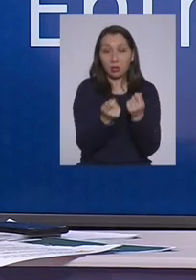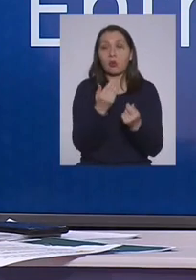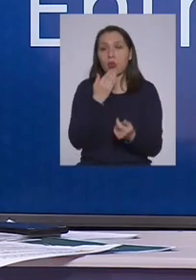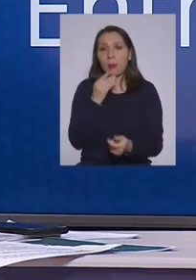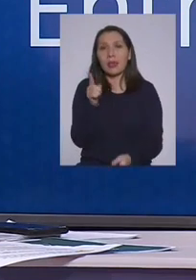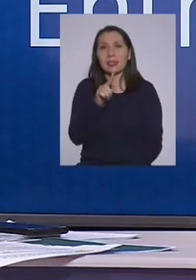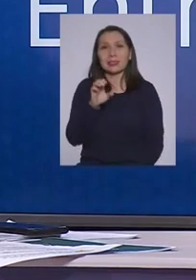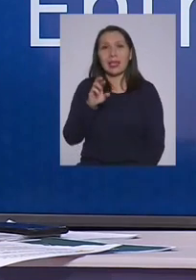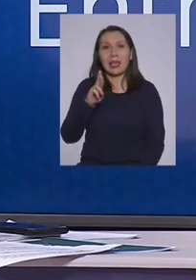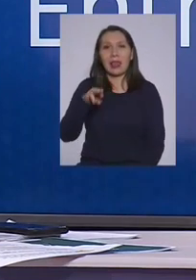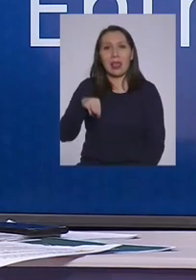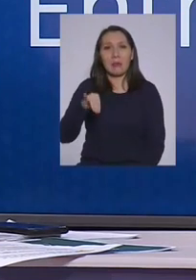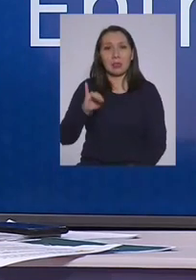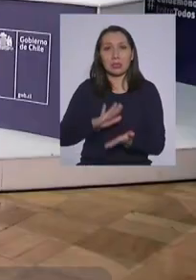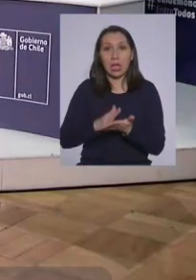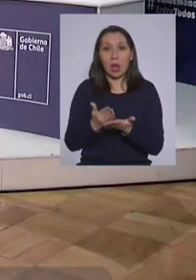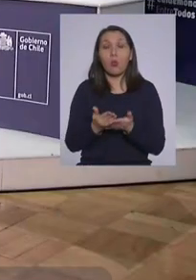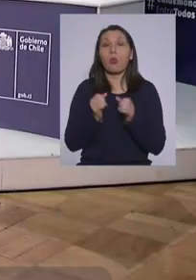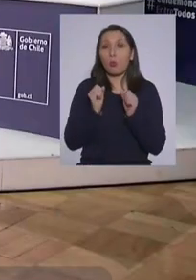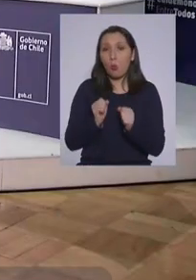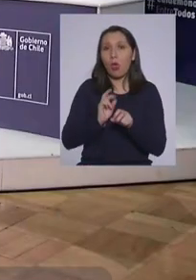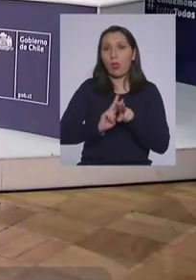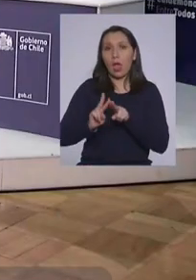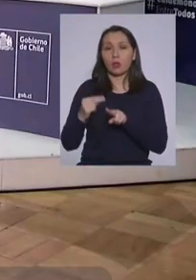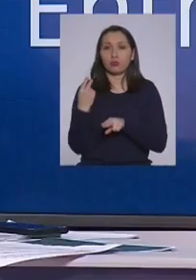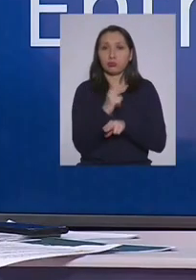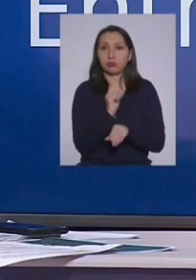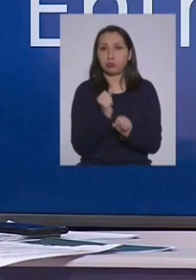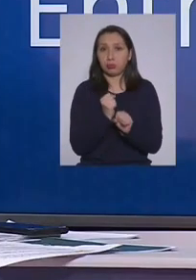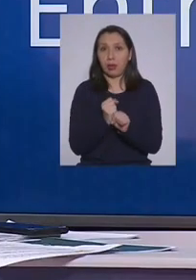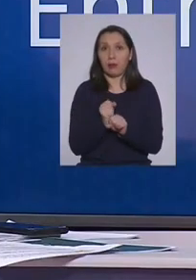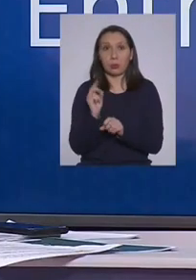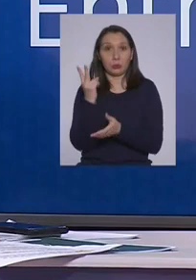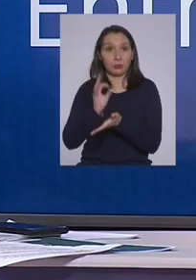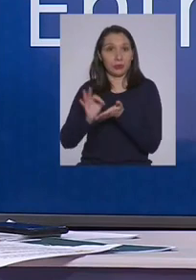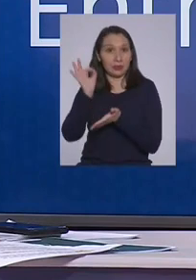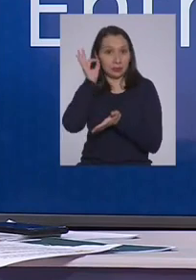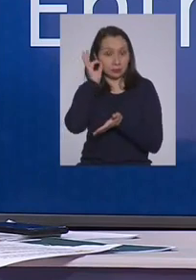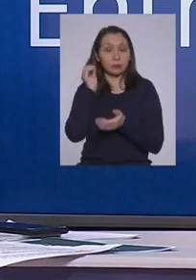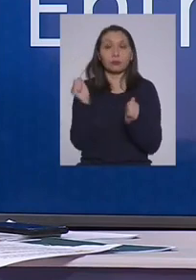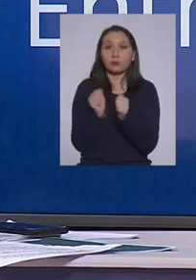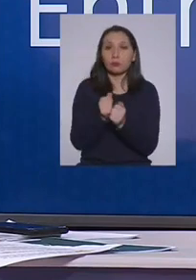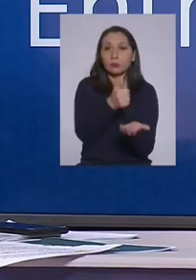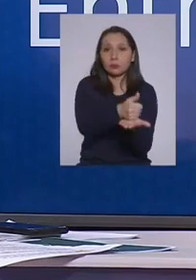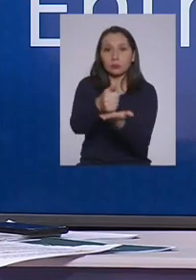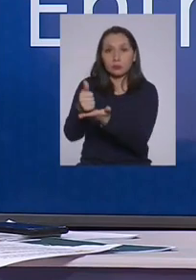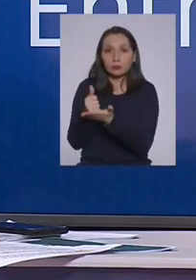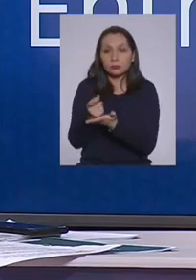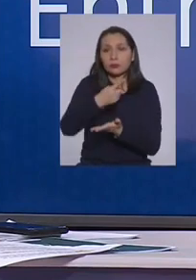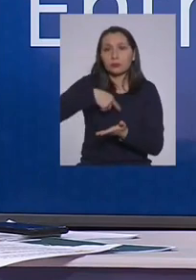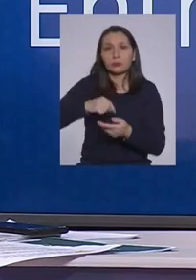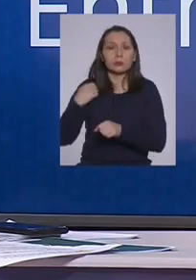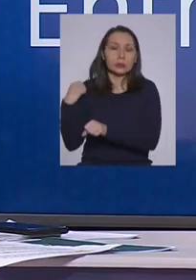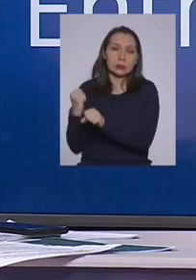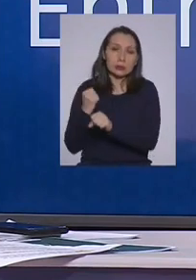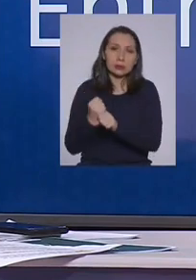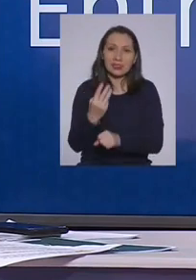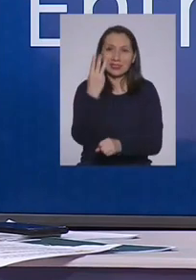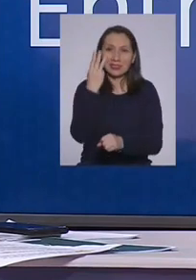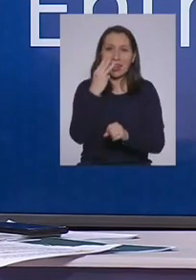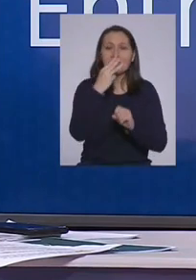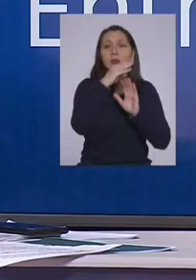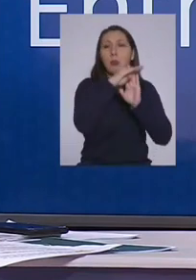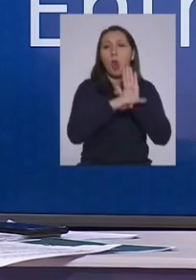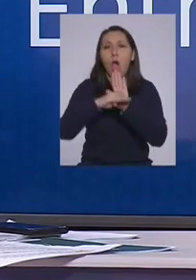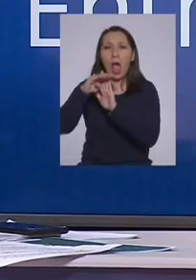seremis de salud, con la subsecretaria para poder realizar su trabajo, sino que también con los alcaldes. Nosotros veníamos trabajando en tres programas